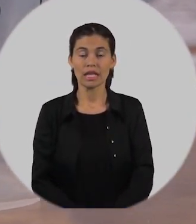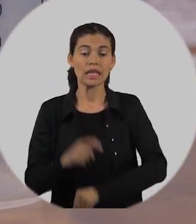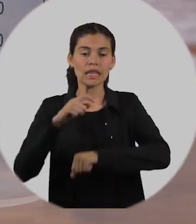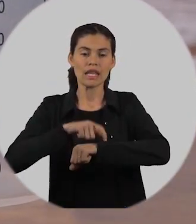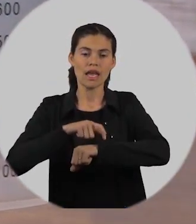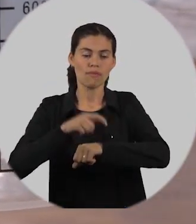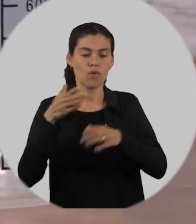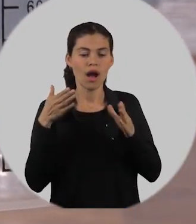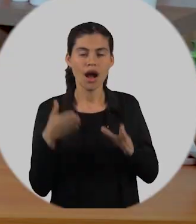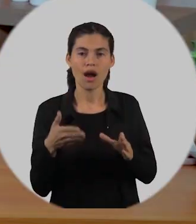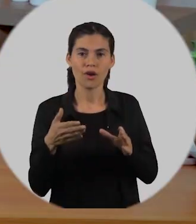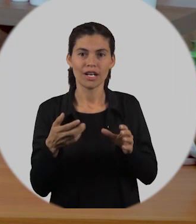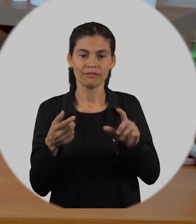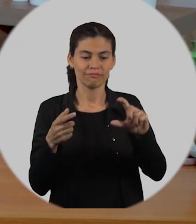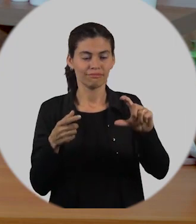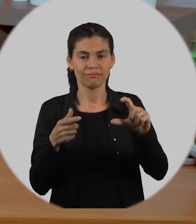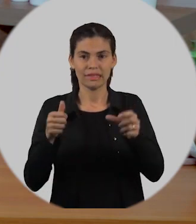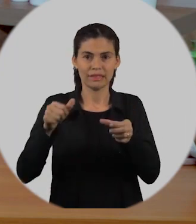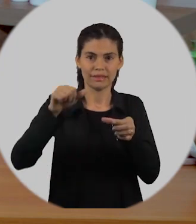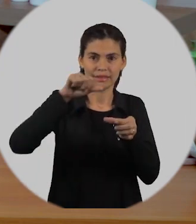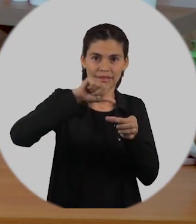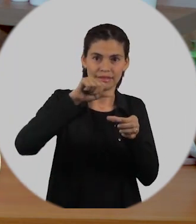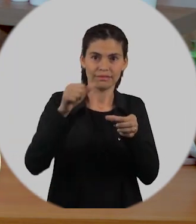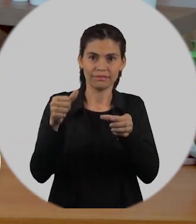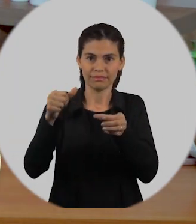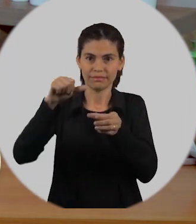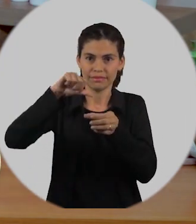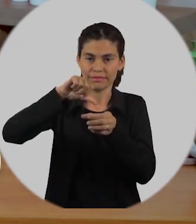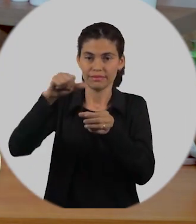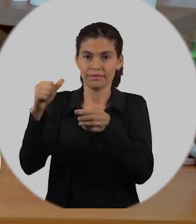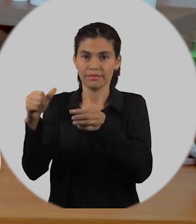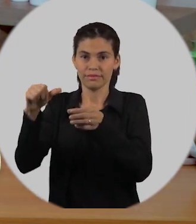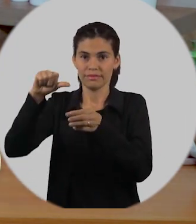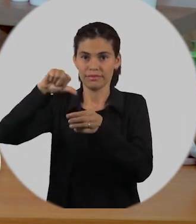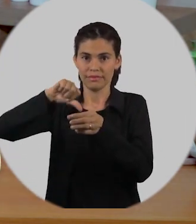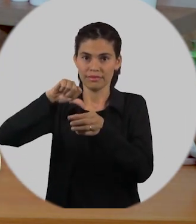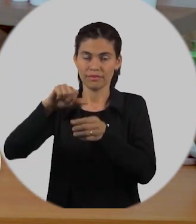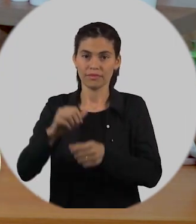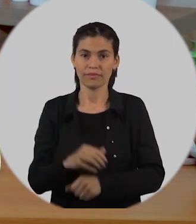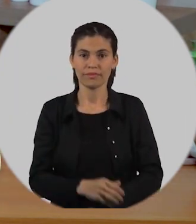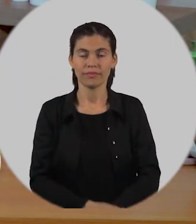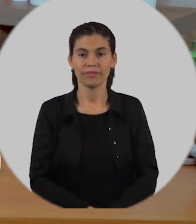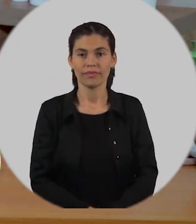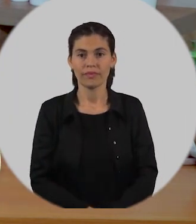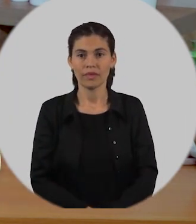Ahora vamos a iniciar el proceso del envasado, como se dice, ¿sí?